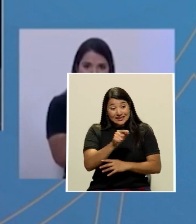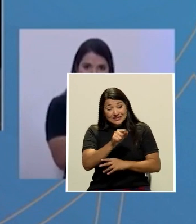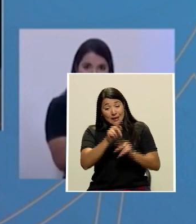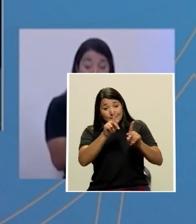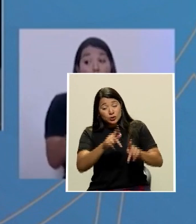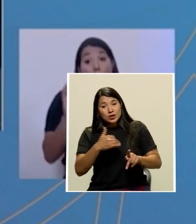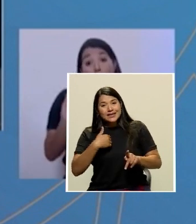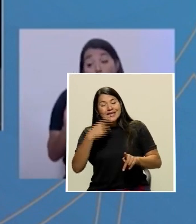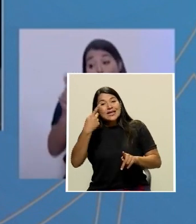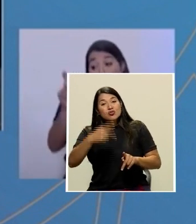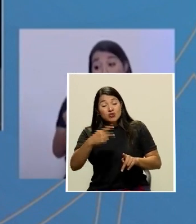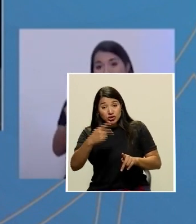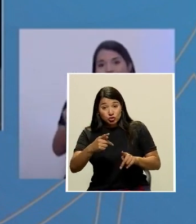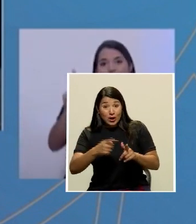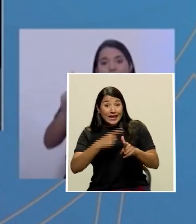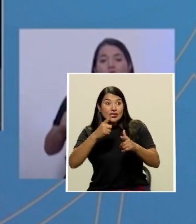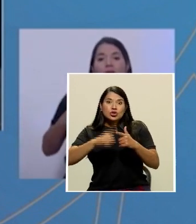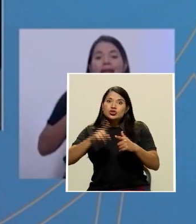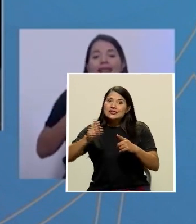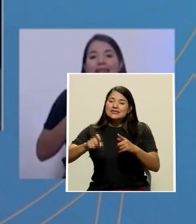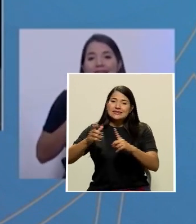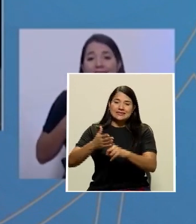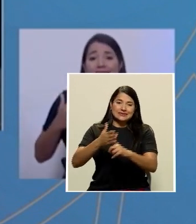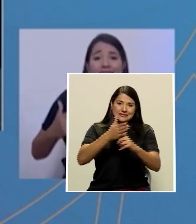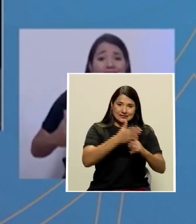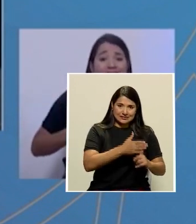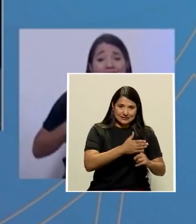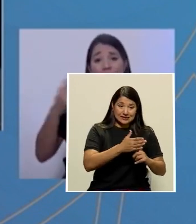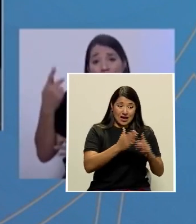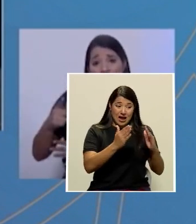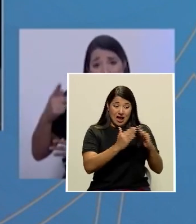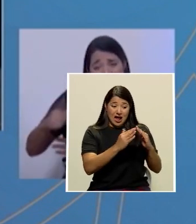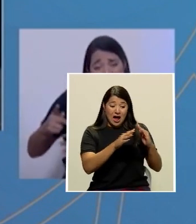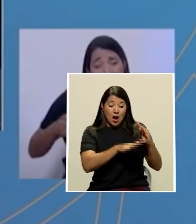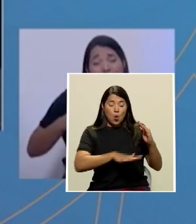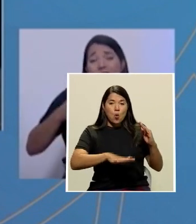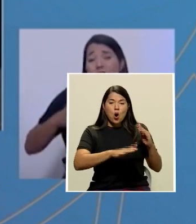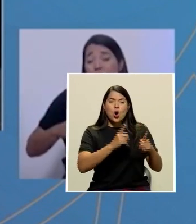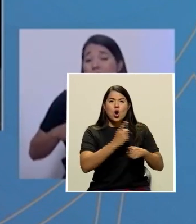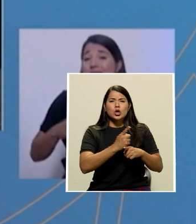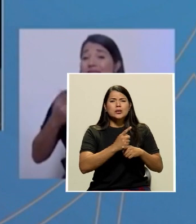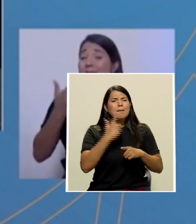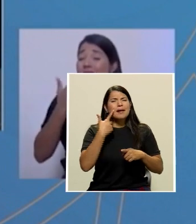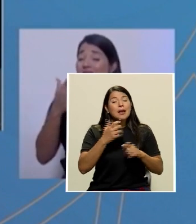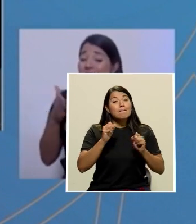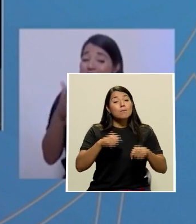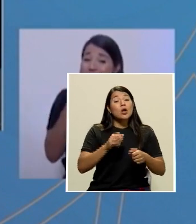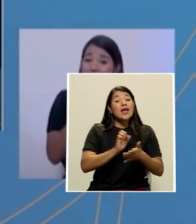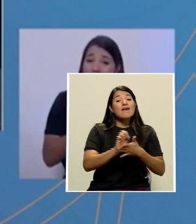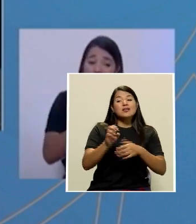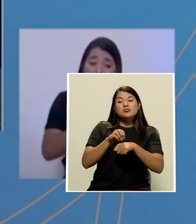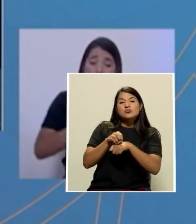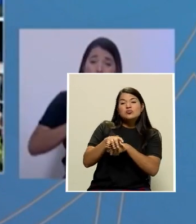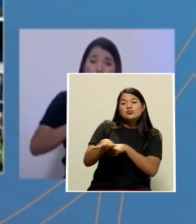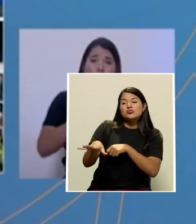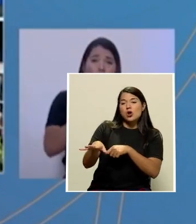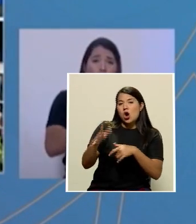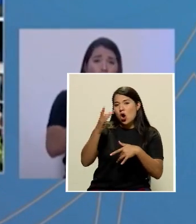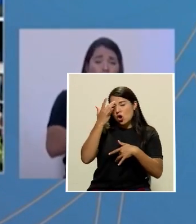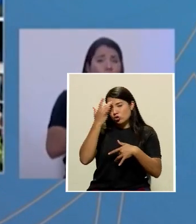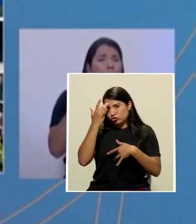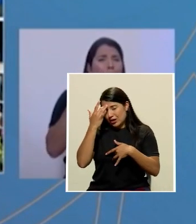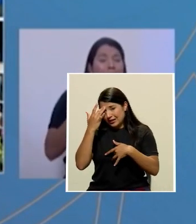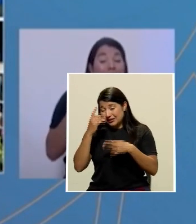eventualmente requiera su aislamiento o hacer su cuarentena en un espacio adecuado para evitar sobre todo la tasa de contagio